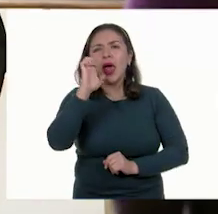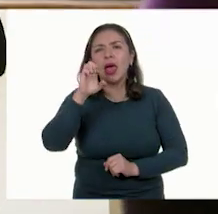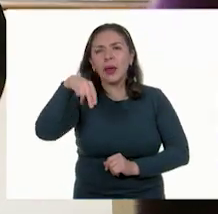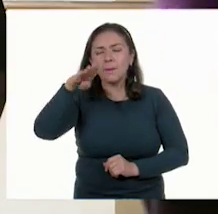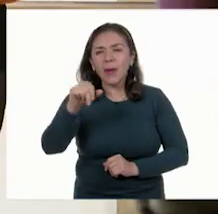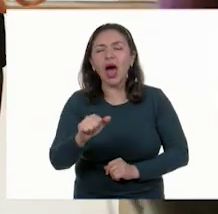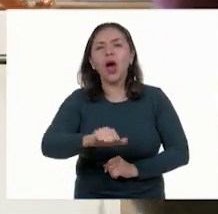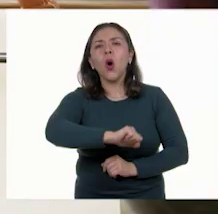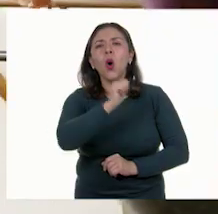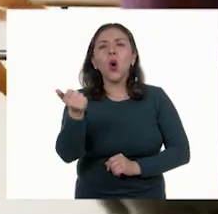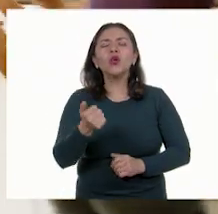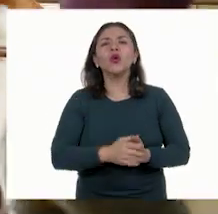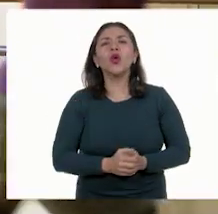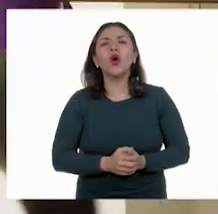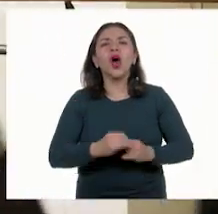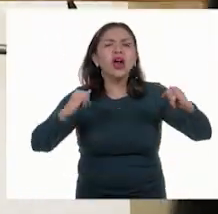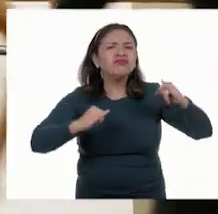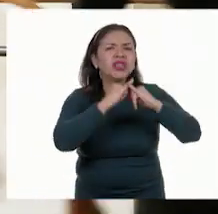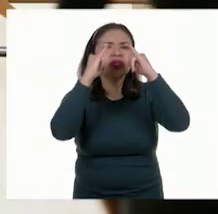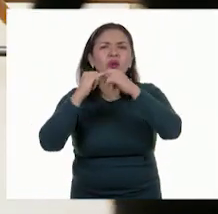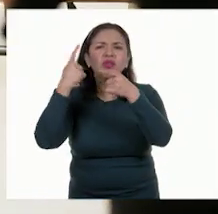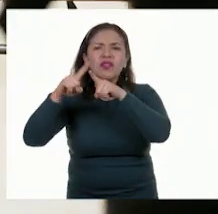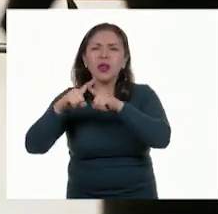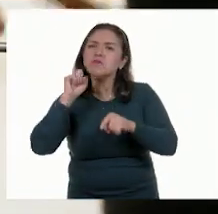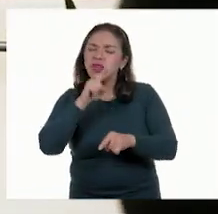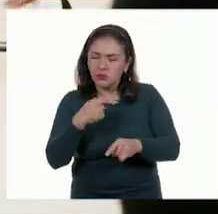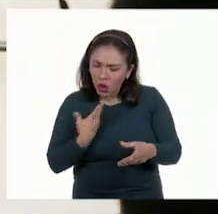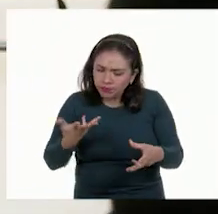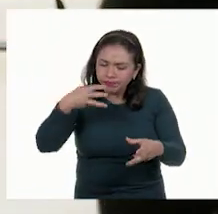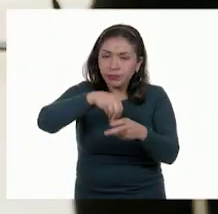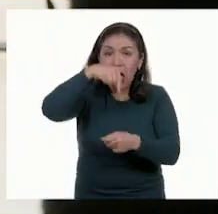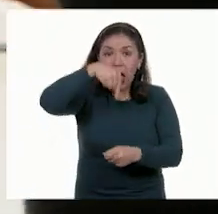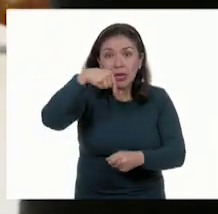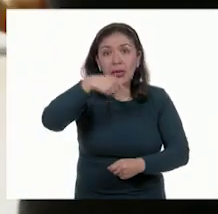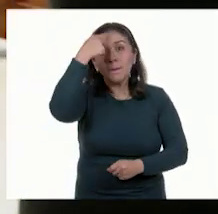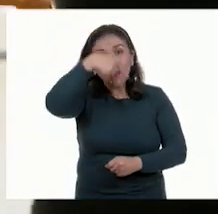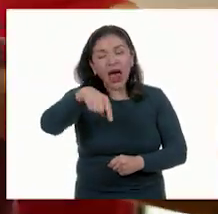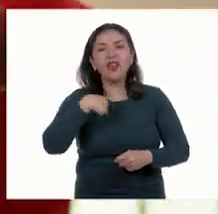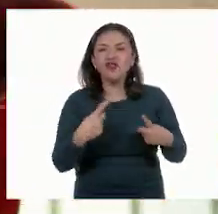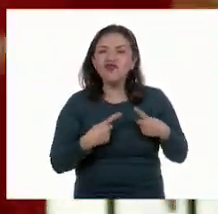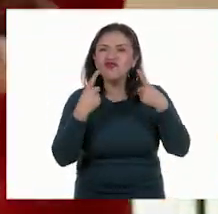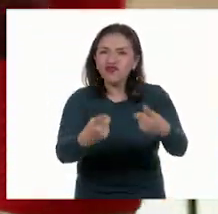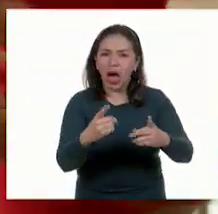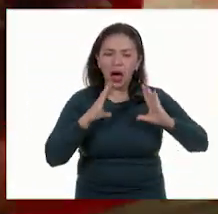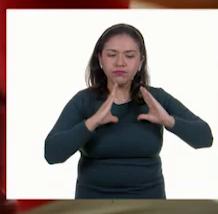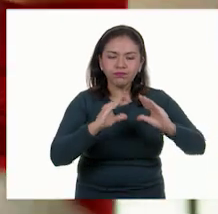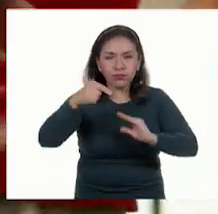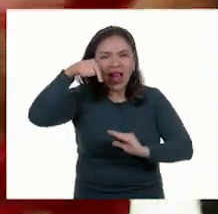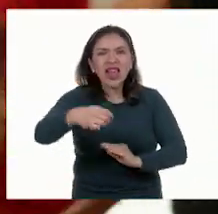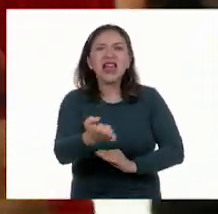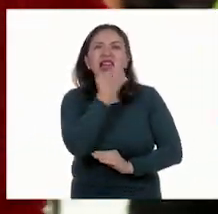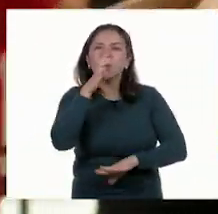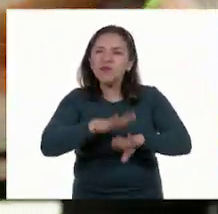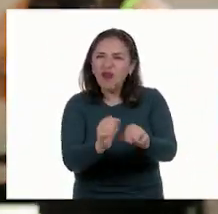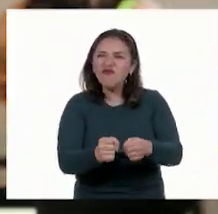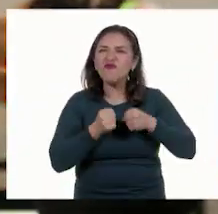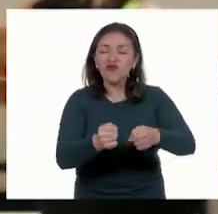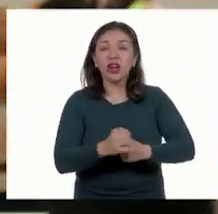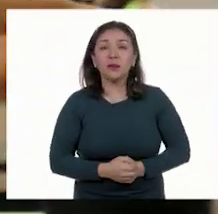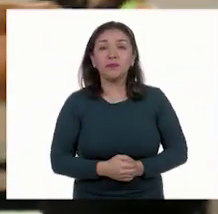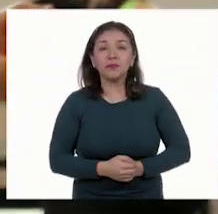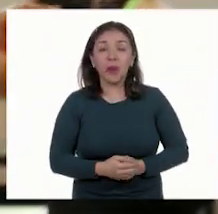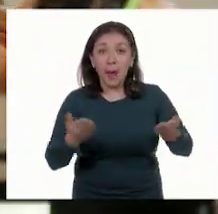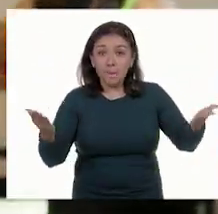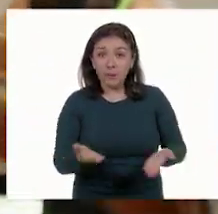de otras instituciones que también los integramos aquí para darles fundamentos a la escuela. Los bailarines del